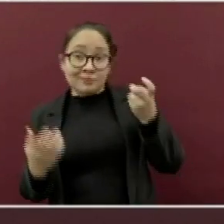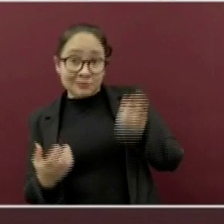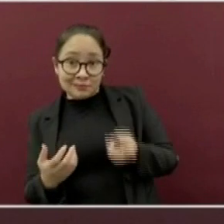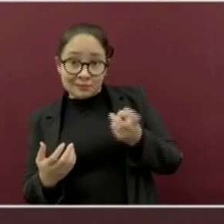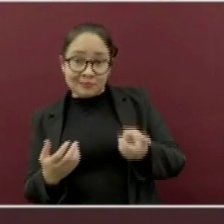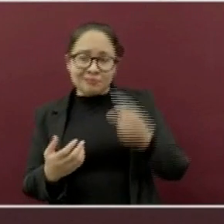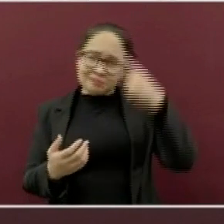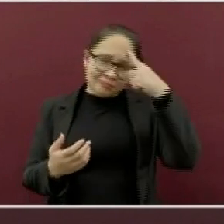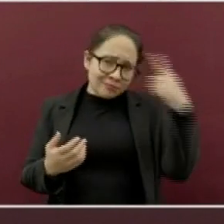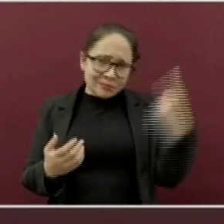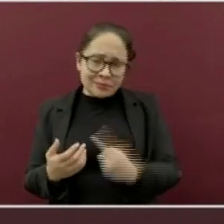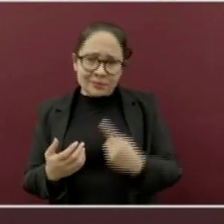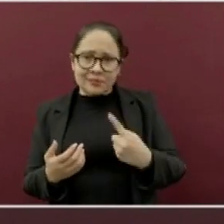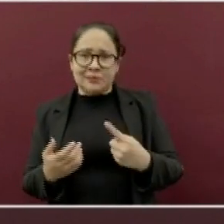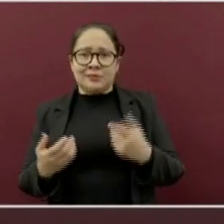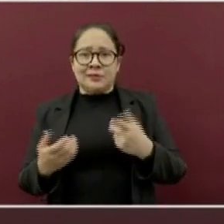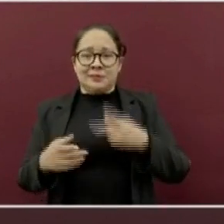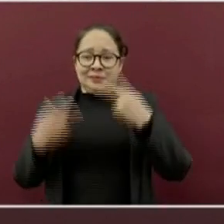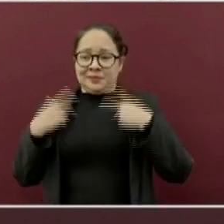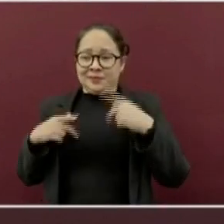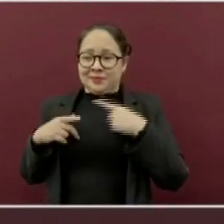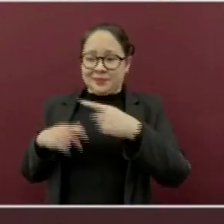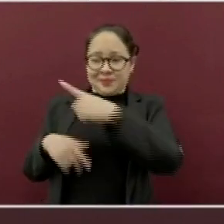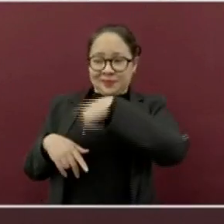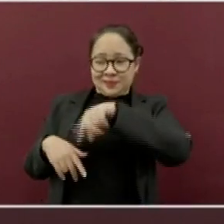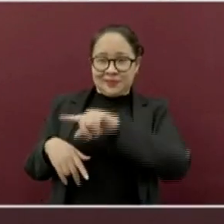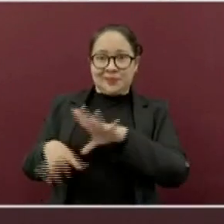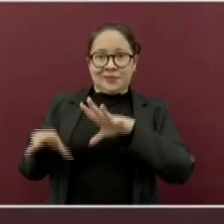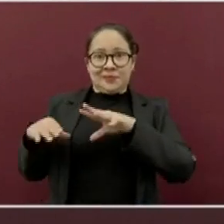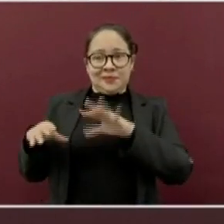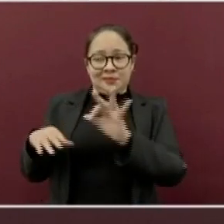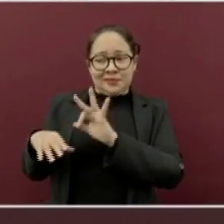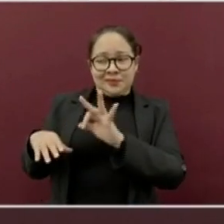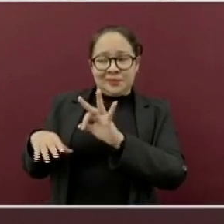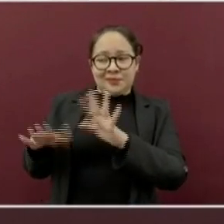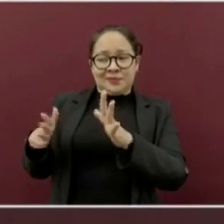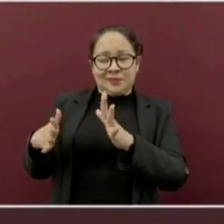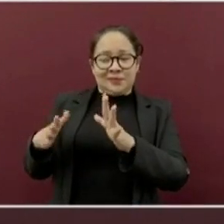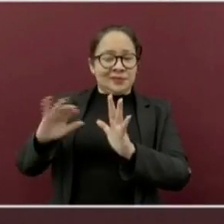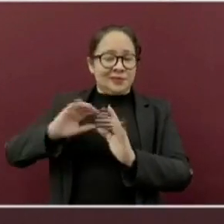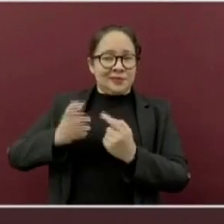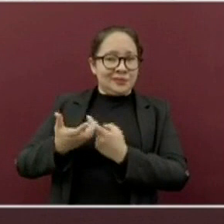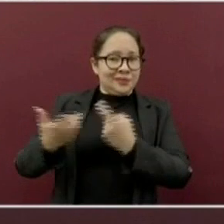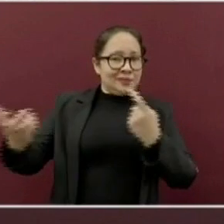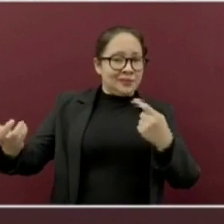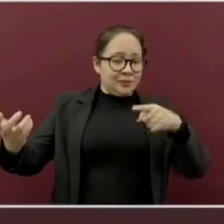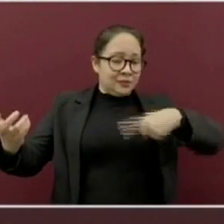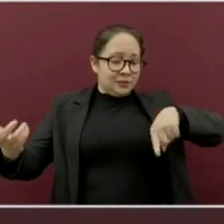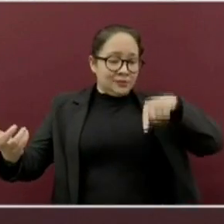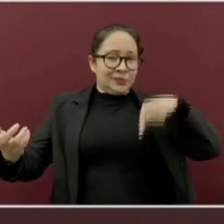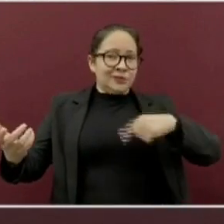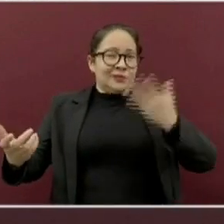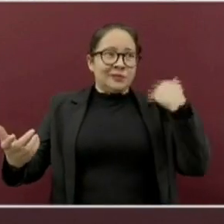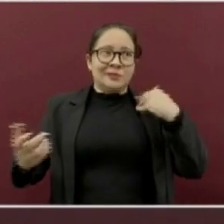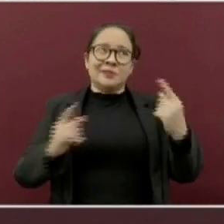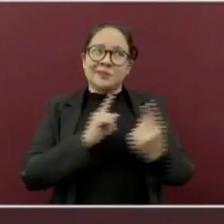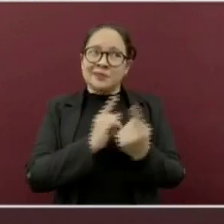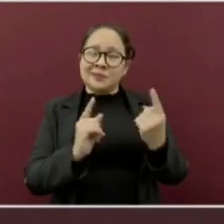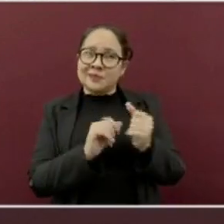medida se usa para mantener a distancia a quienes podrían haber estado expuestos al COVID-19 de otras